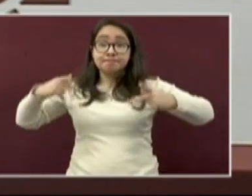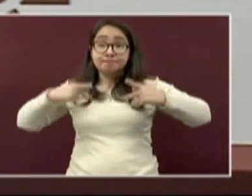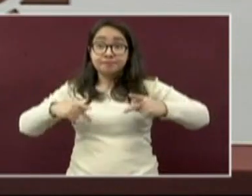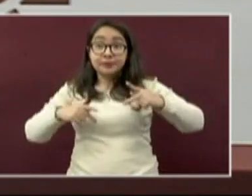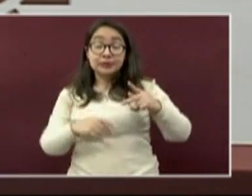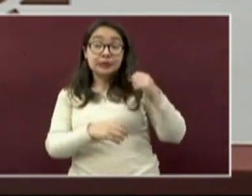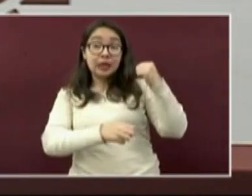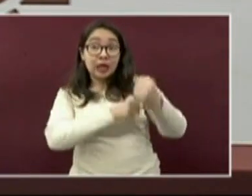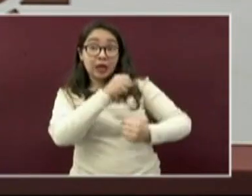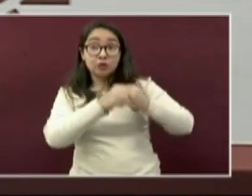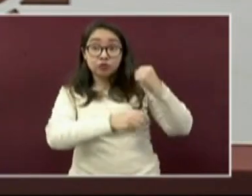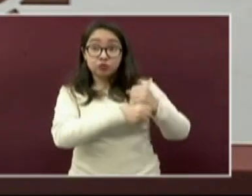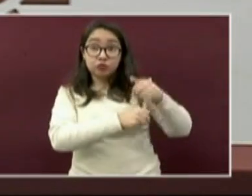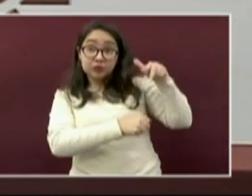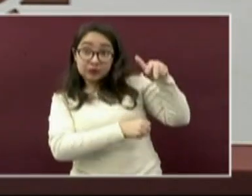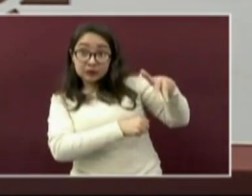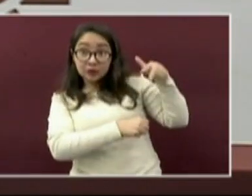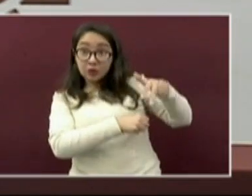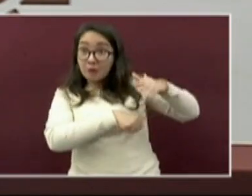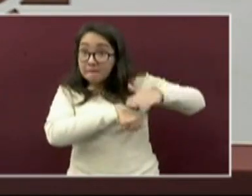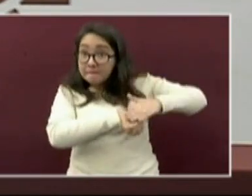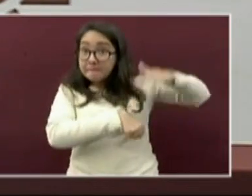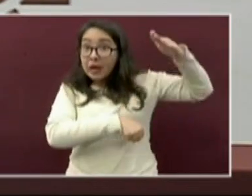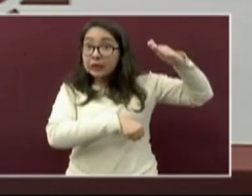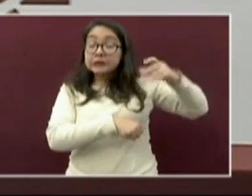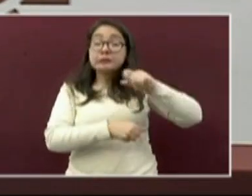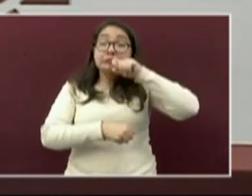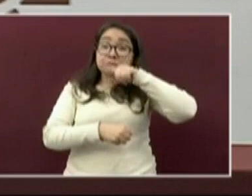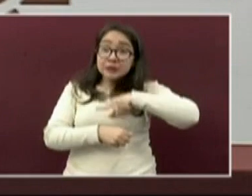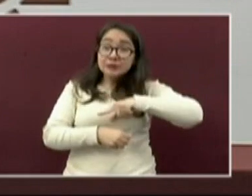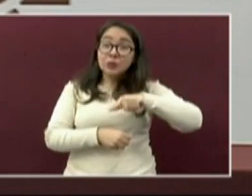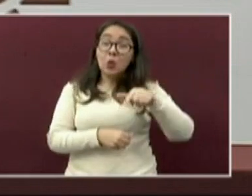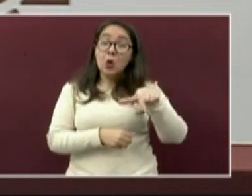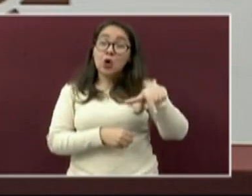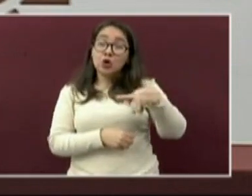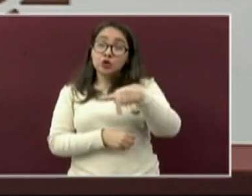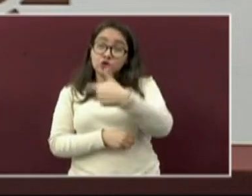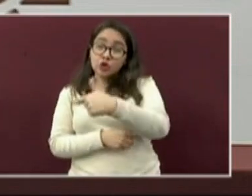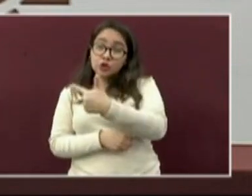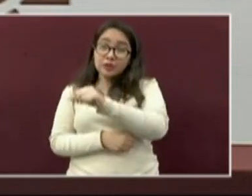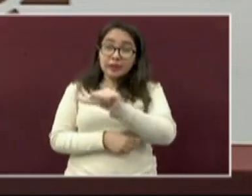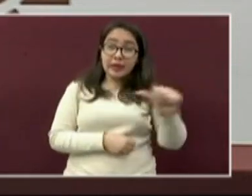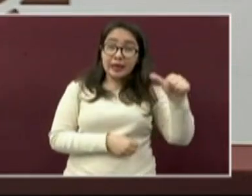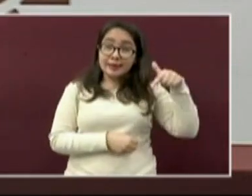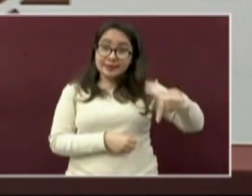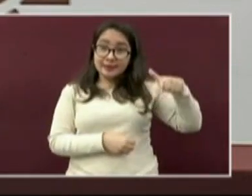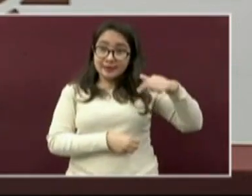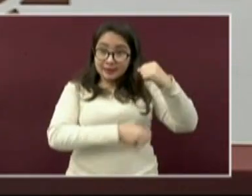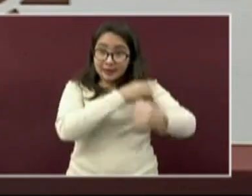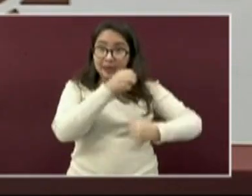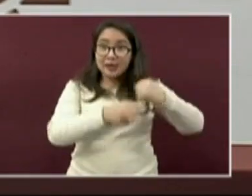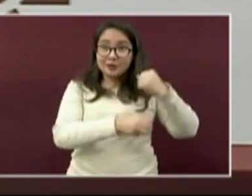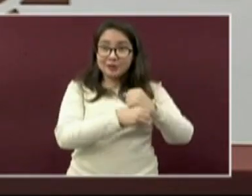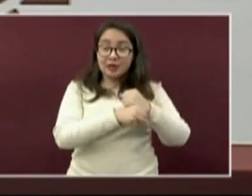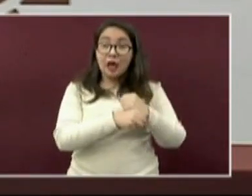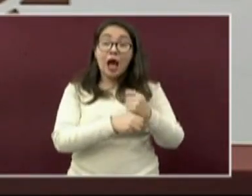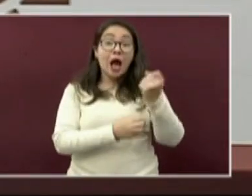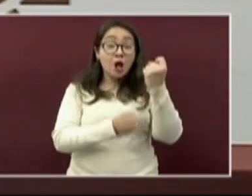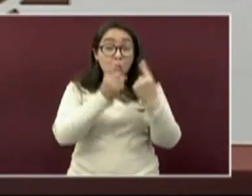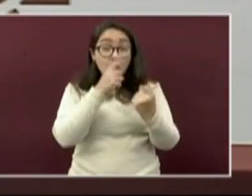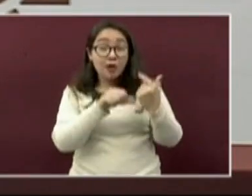de su mayoría de edad y ahora a menores de 12 a 17 años con comorbilidades